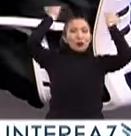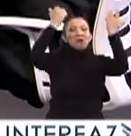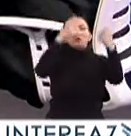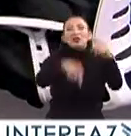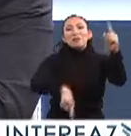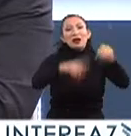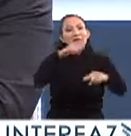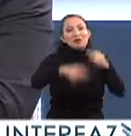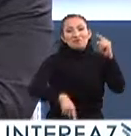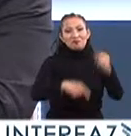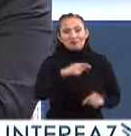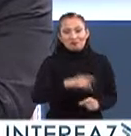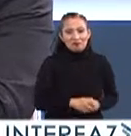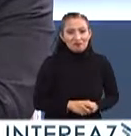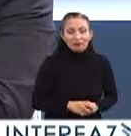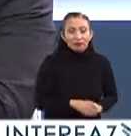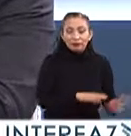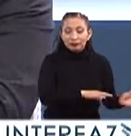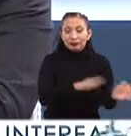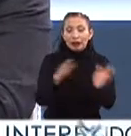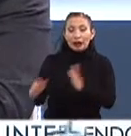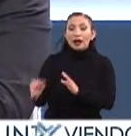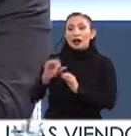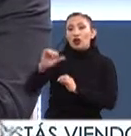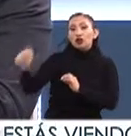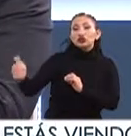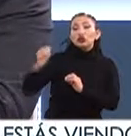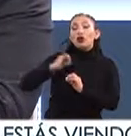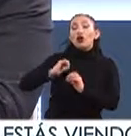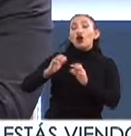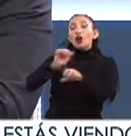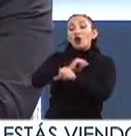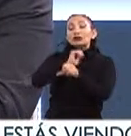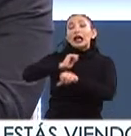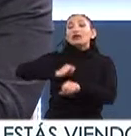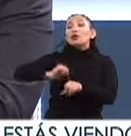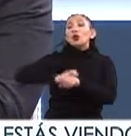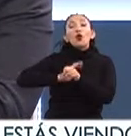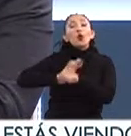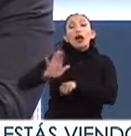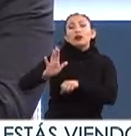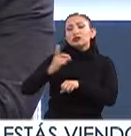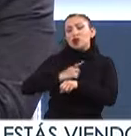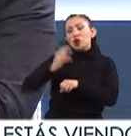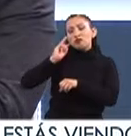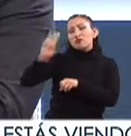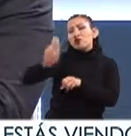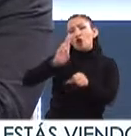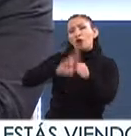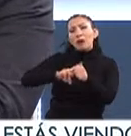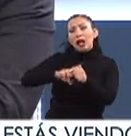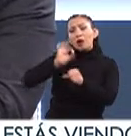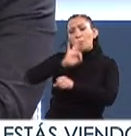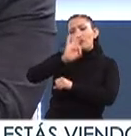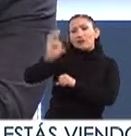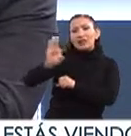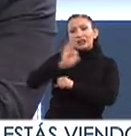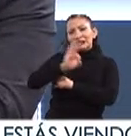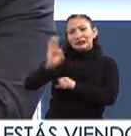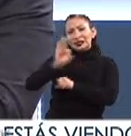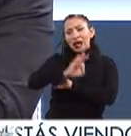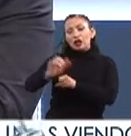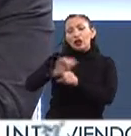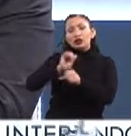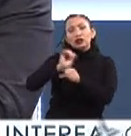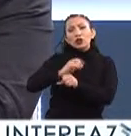bastantes cuestiones técnicas. Y la diferencia entre un auto antiguo es, nada más se va en fecha, son